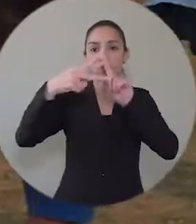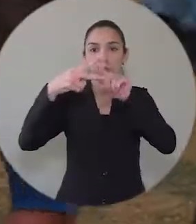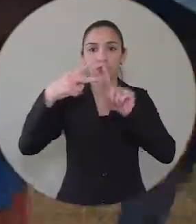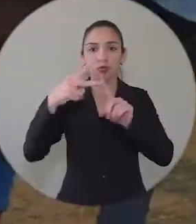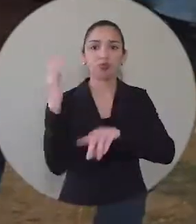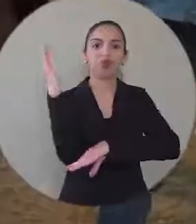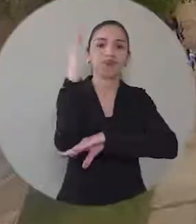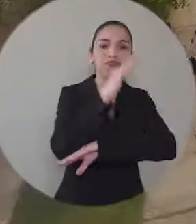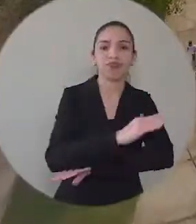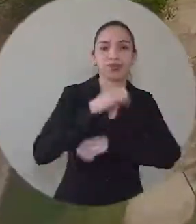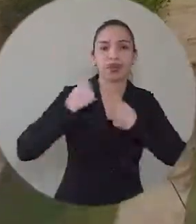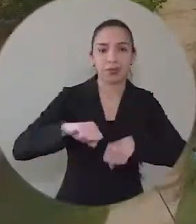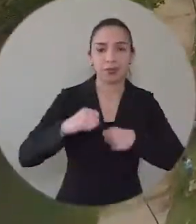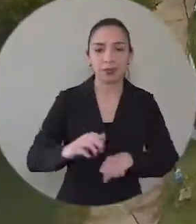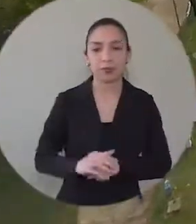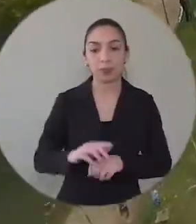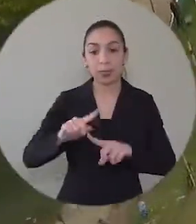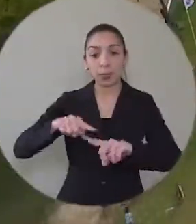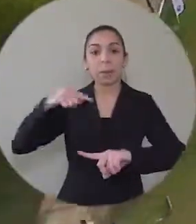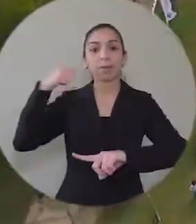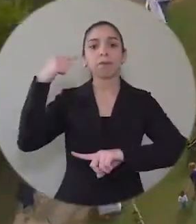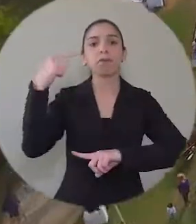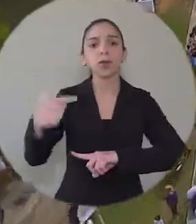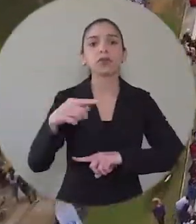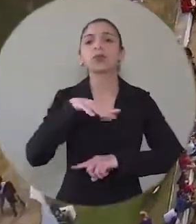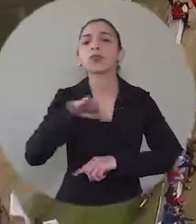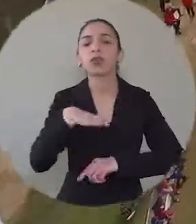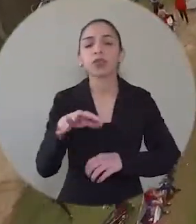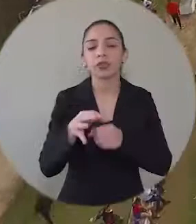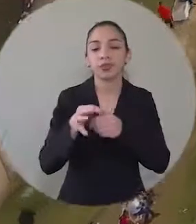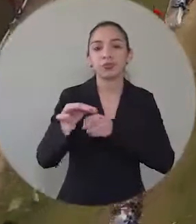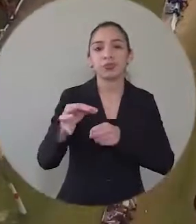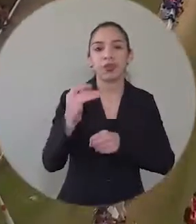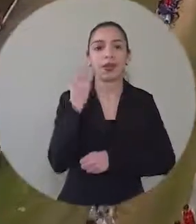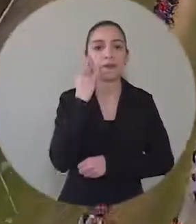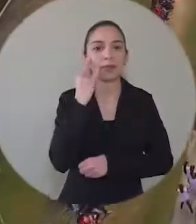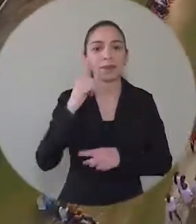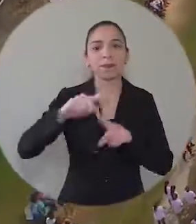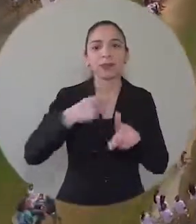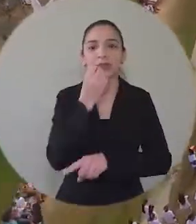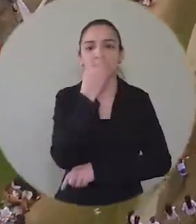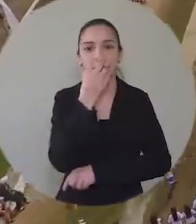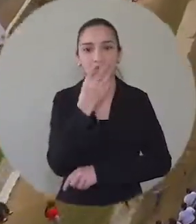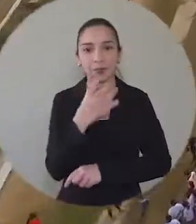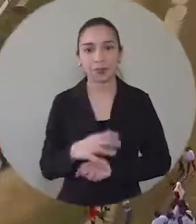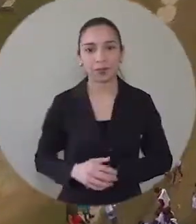La próxima entrega se realizará en la ciudad de Capiatá en el mes de septiembre.